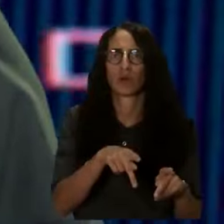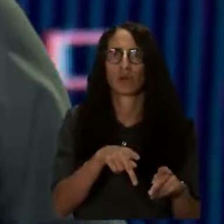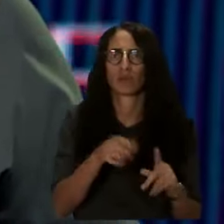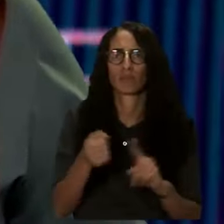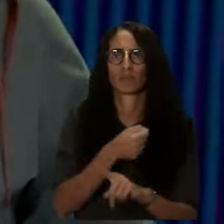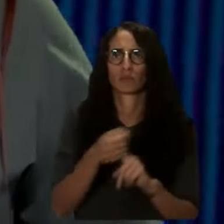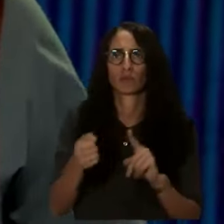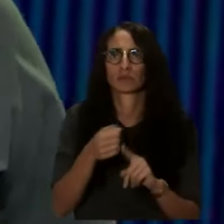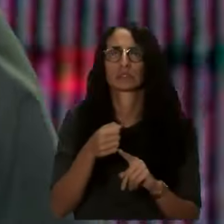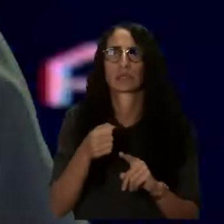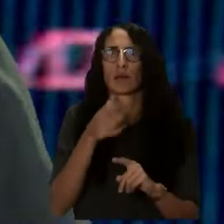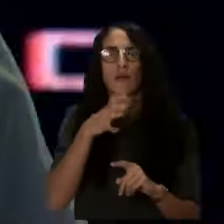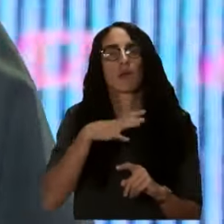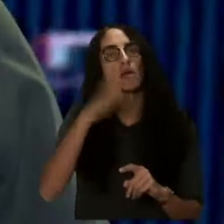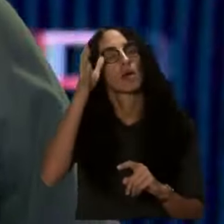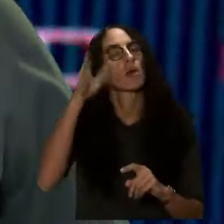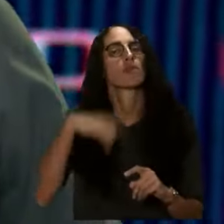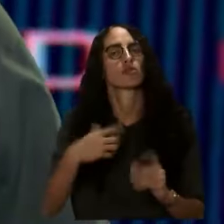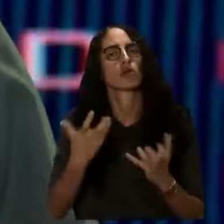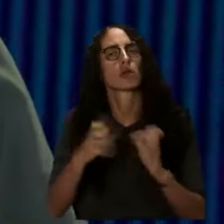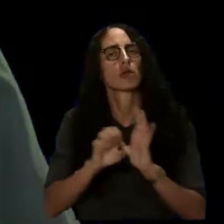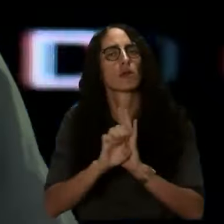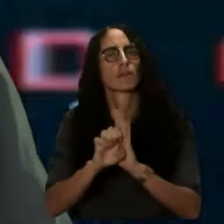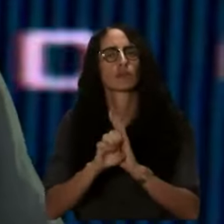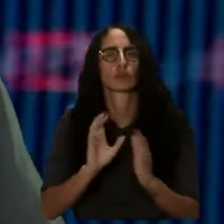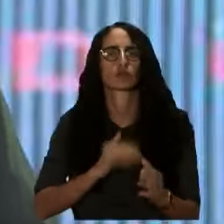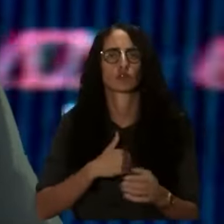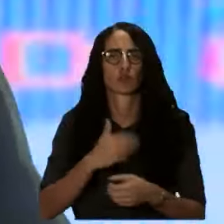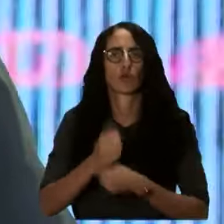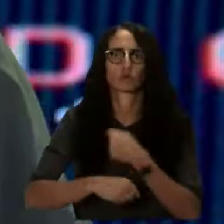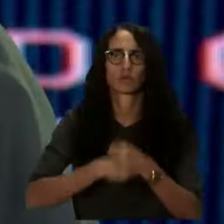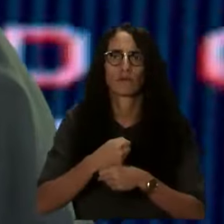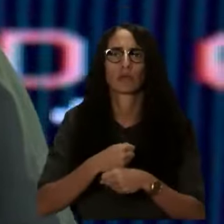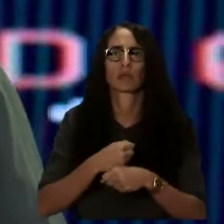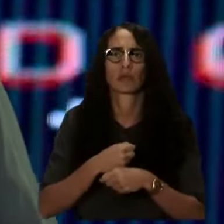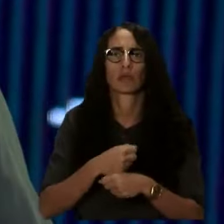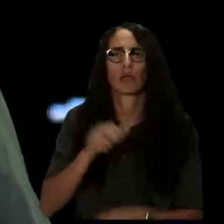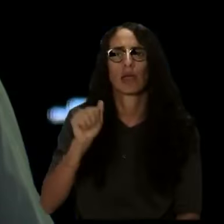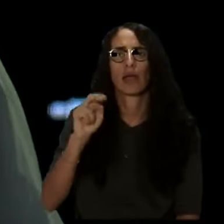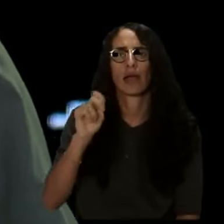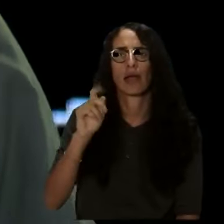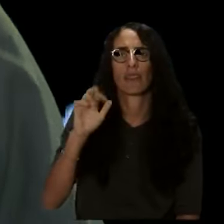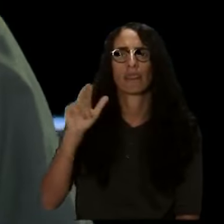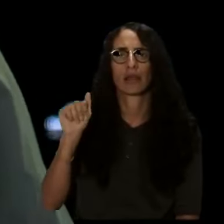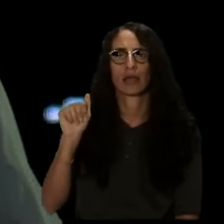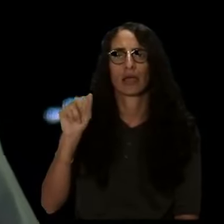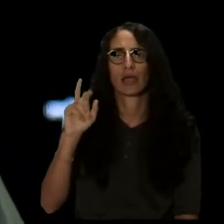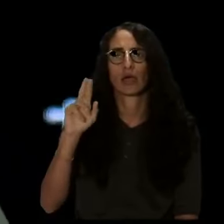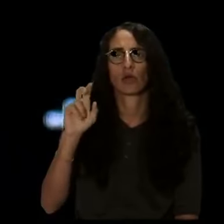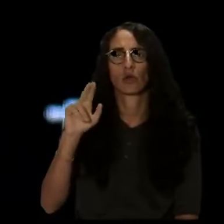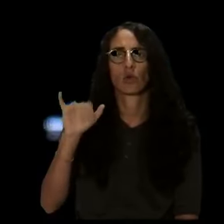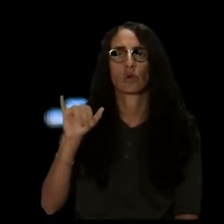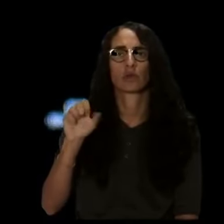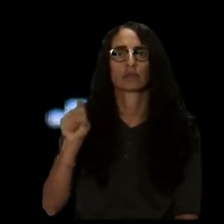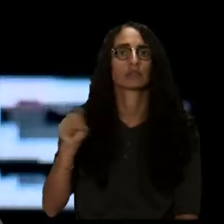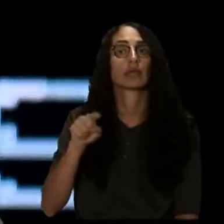violencia doméstica yo le voy a dar un ejemplo aquí Nosotros hemos sufrido en Puerto Rico la muerte de Andrea Ruiz Andrea Ruiz no murió